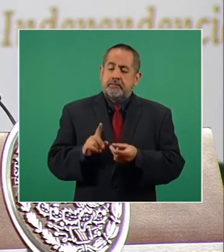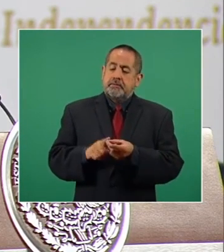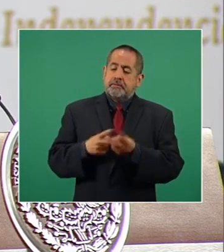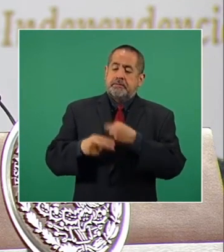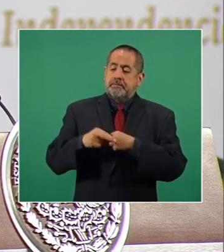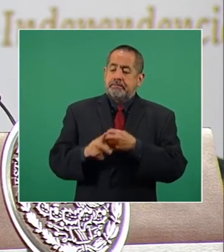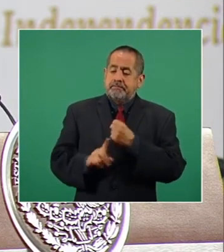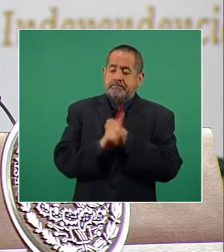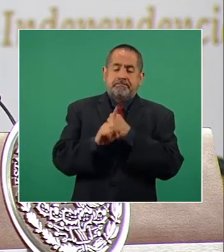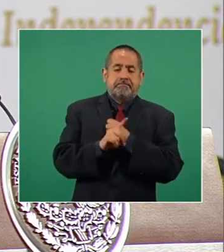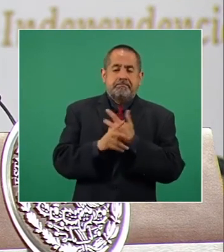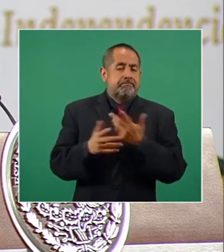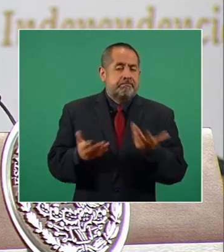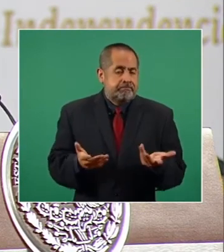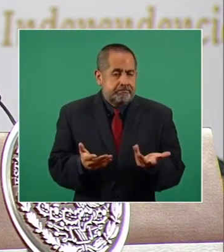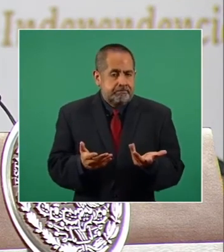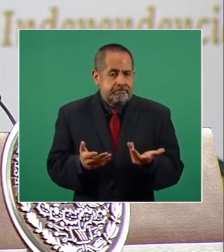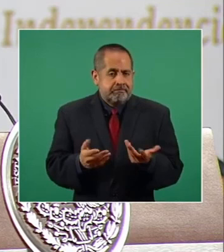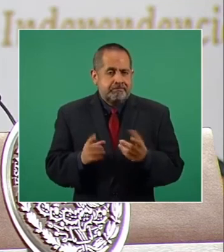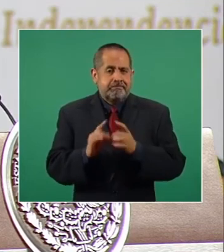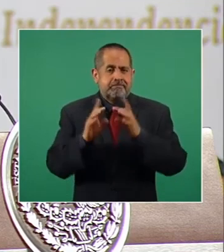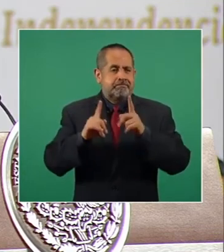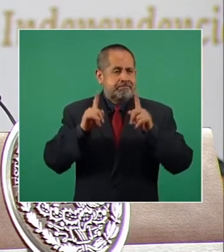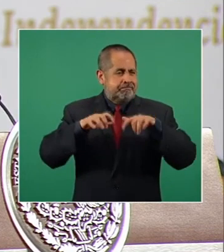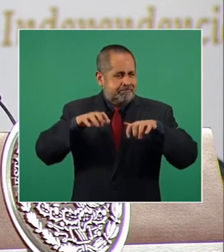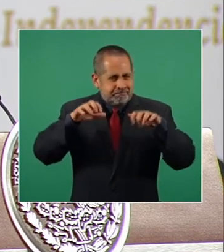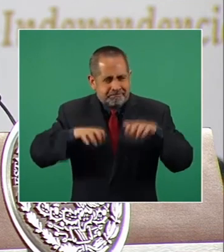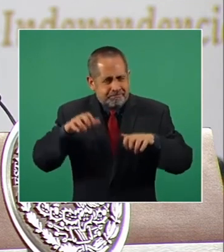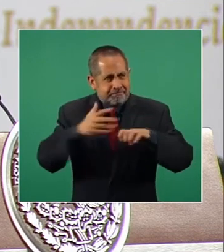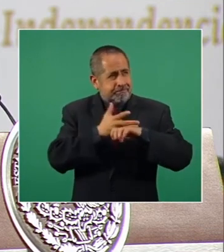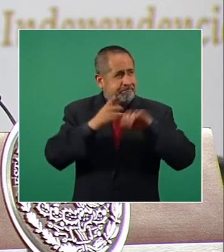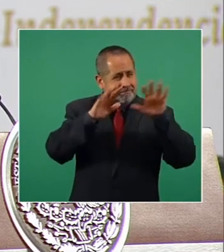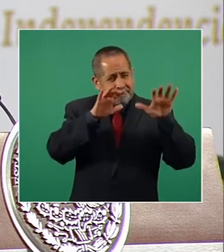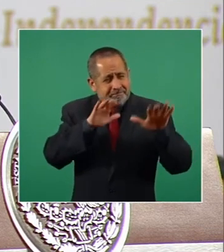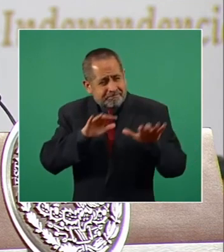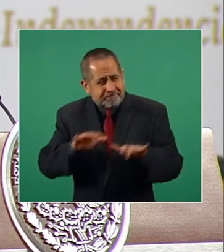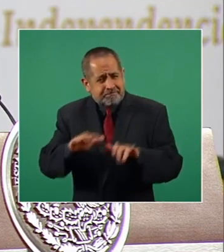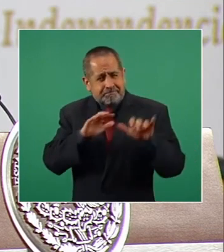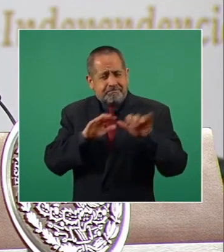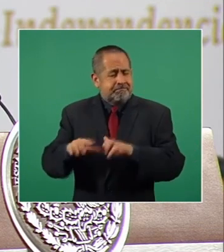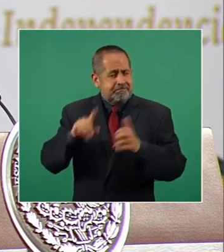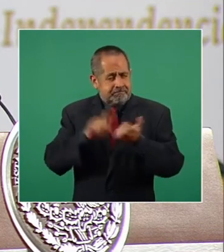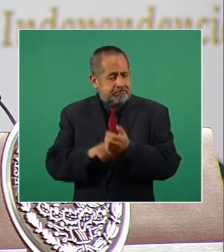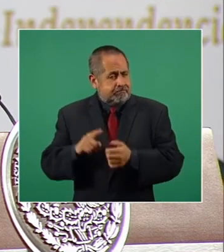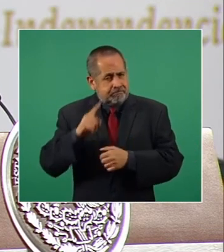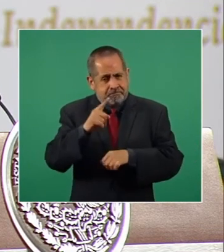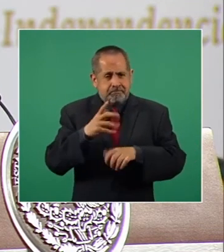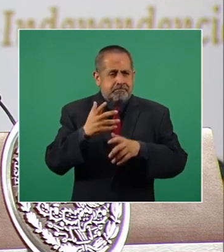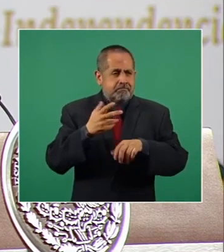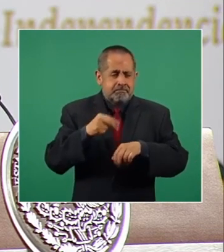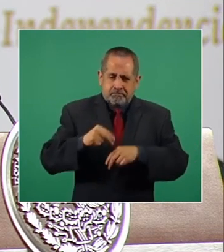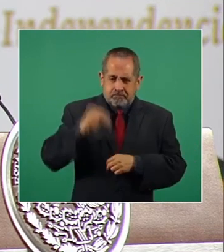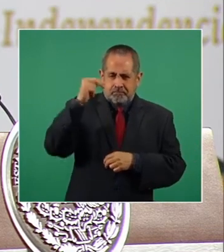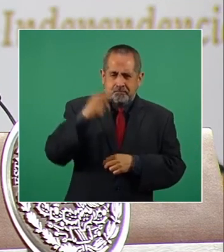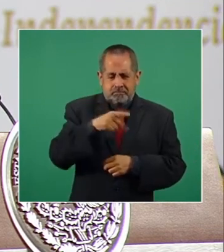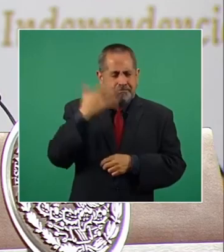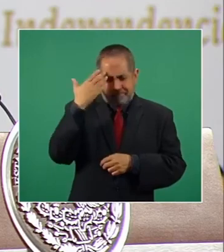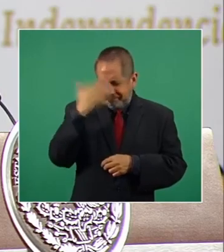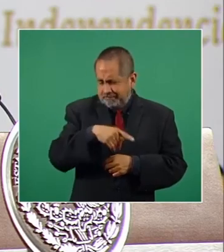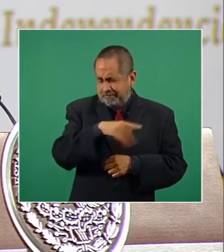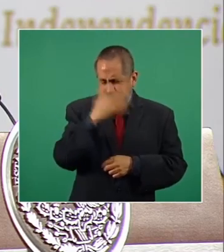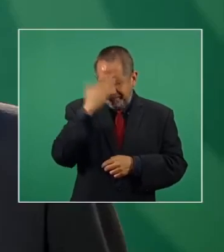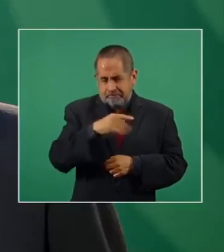origina por las tormentas de nieve, por el clima